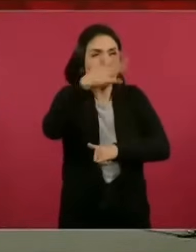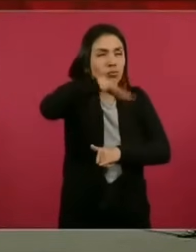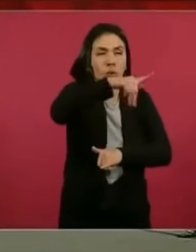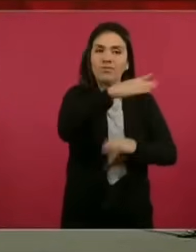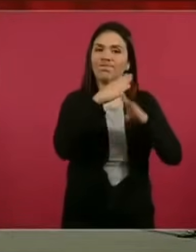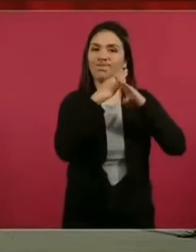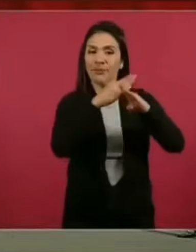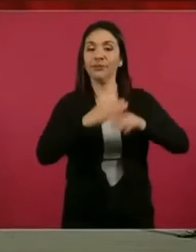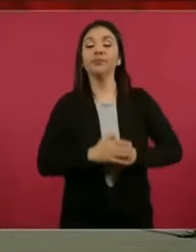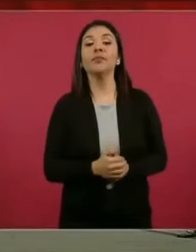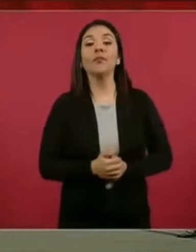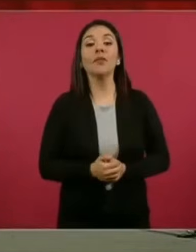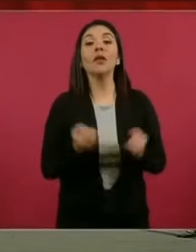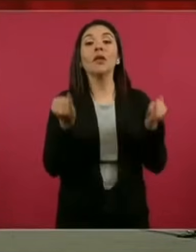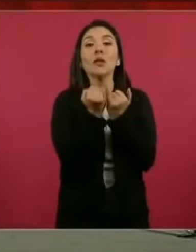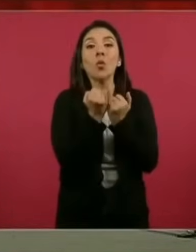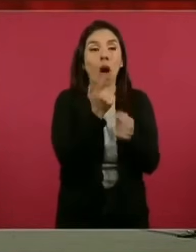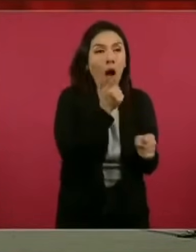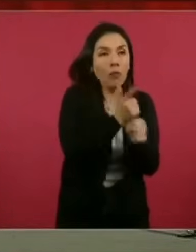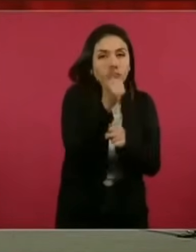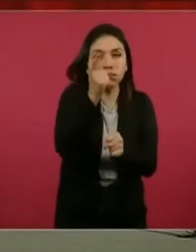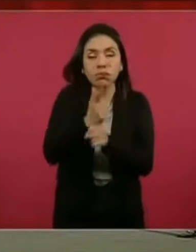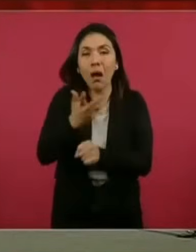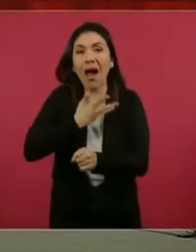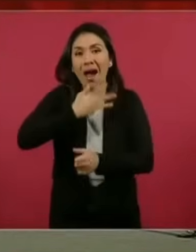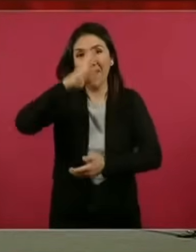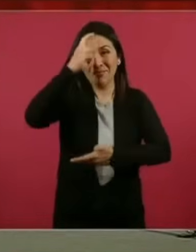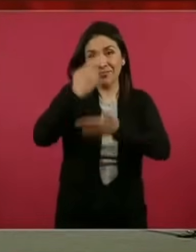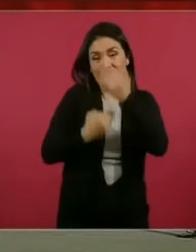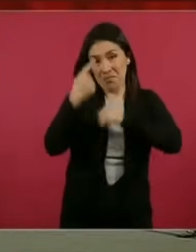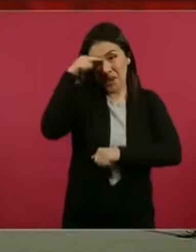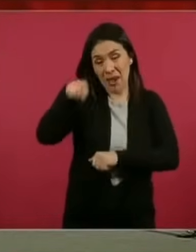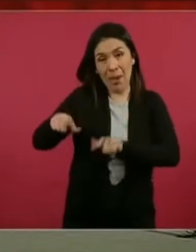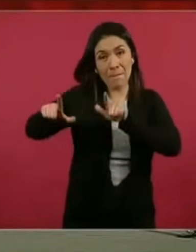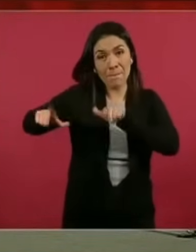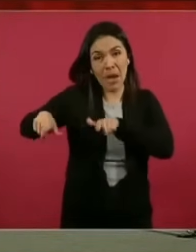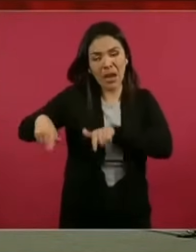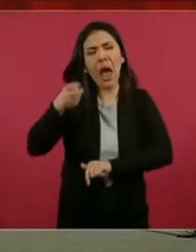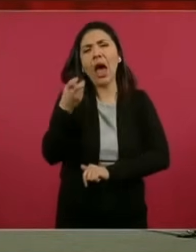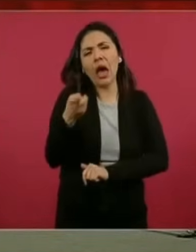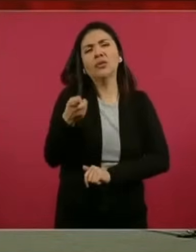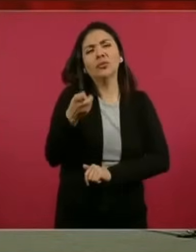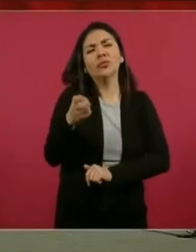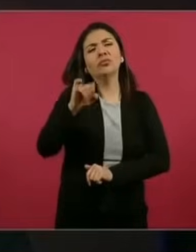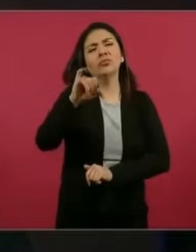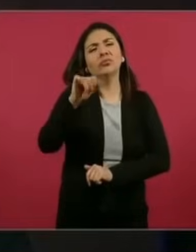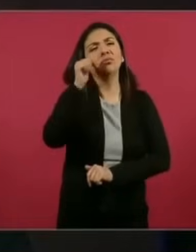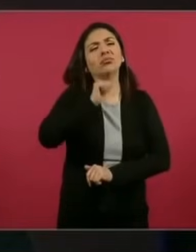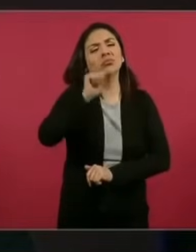se realizó una detección de vulnerabilidades al sitio, cosa que se hace de forma